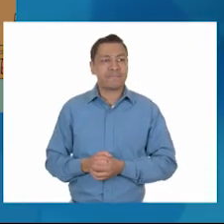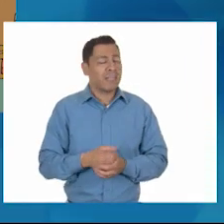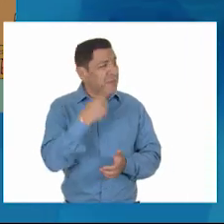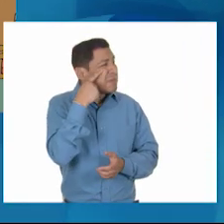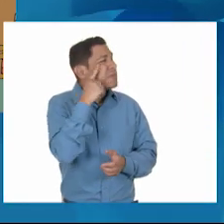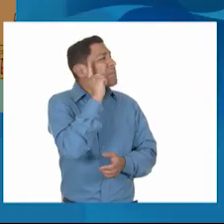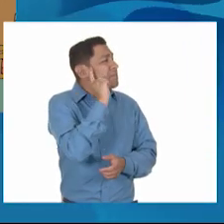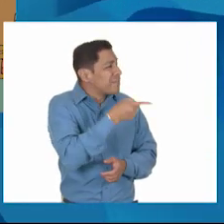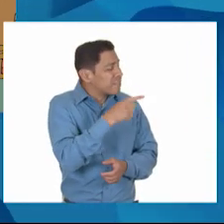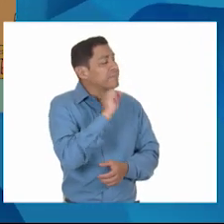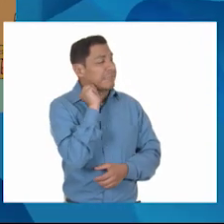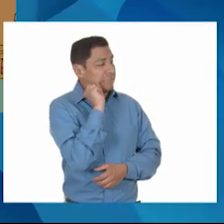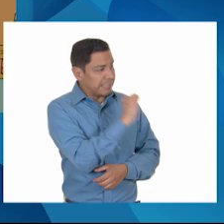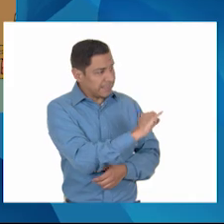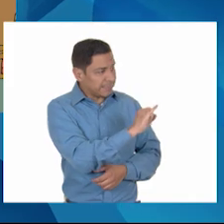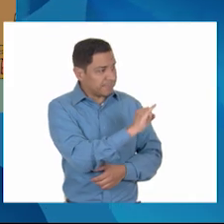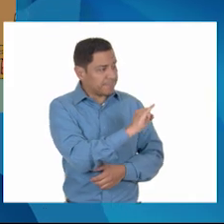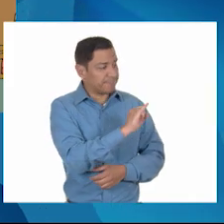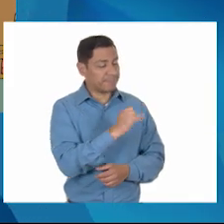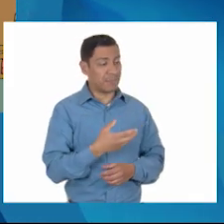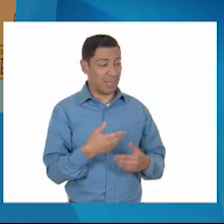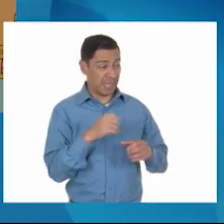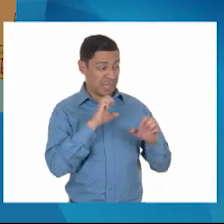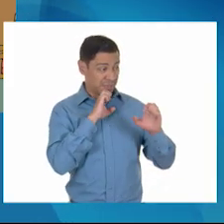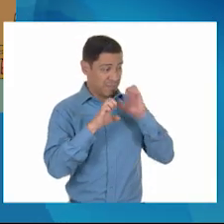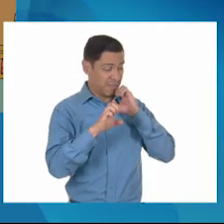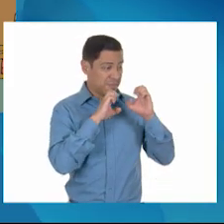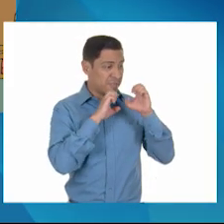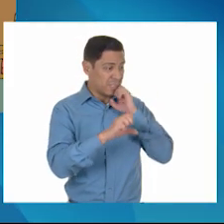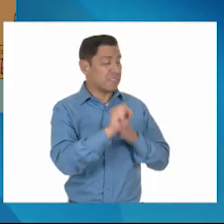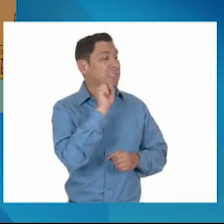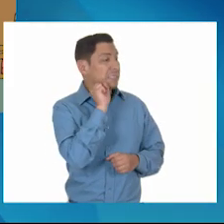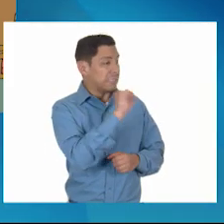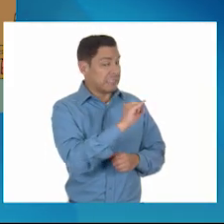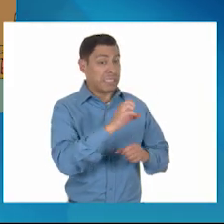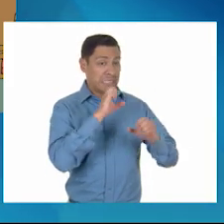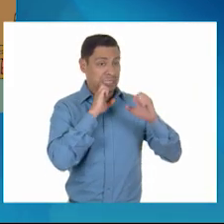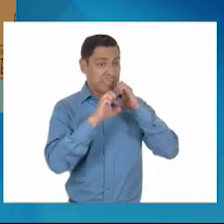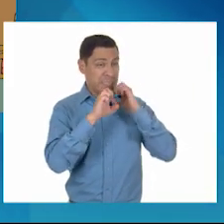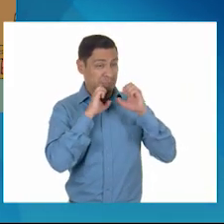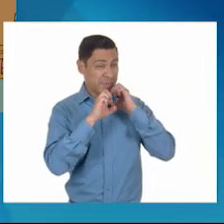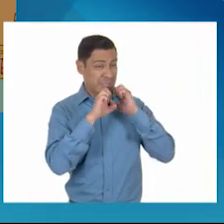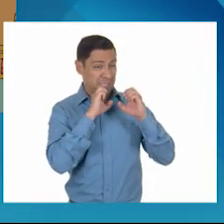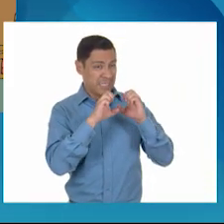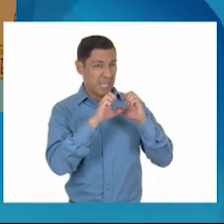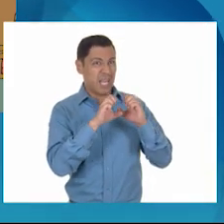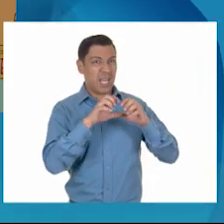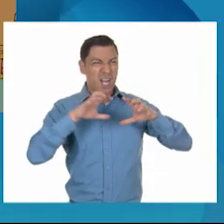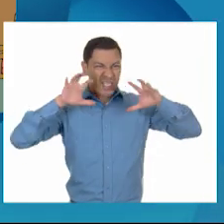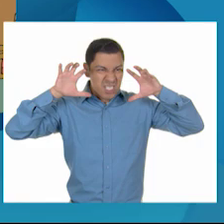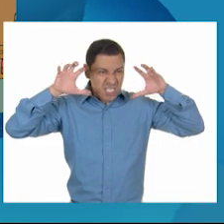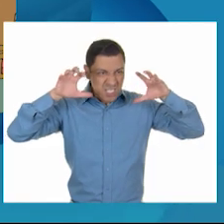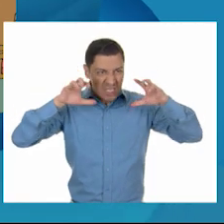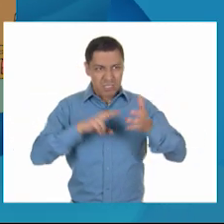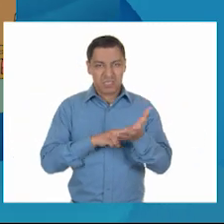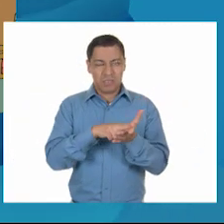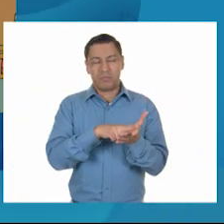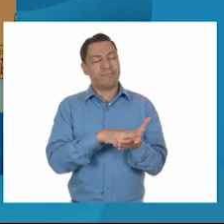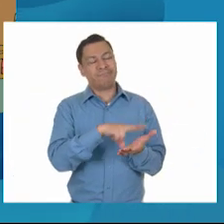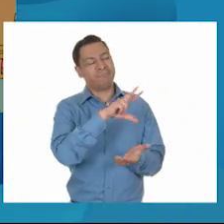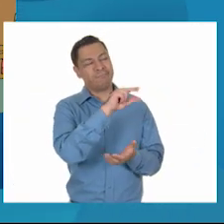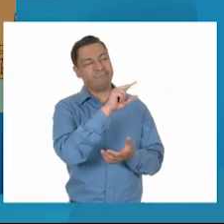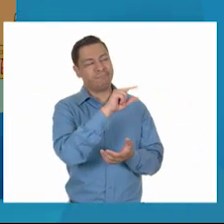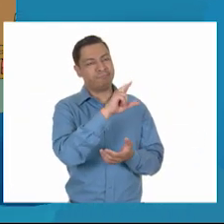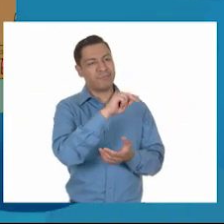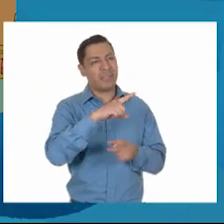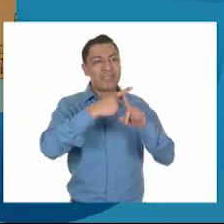fíjese que sí. Sí, tiene que ver con una entrevista, pero no con una entrevista al monstruo del lago Ness. Pues, déjeme